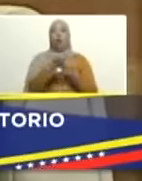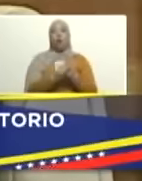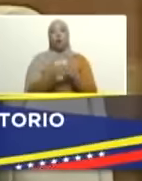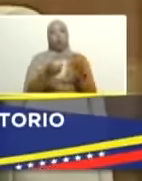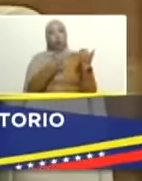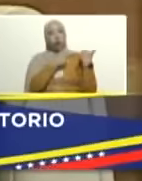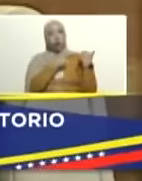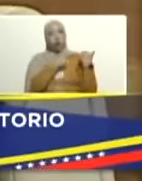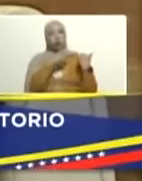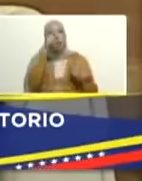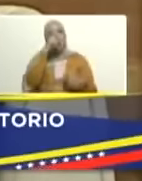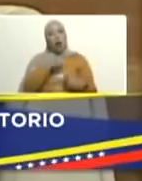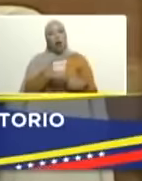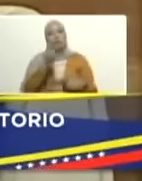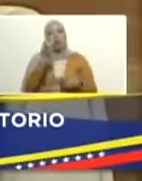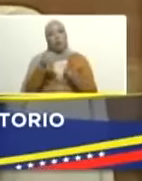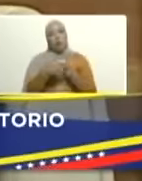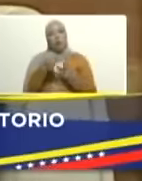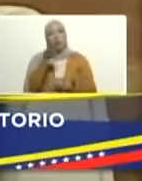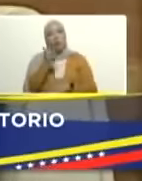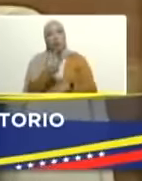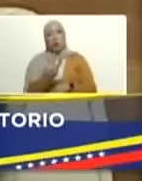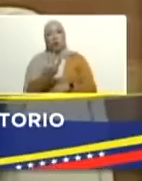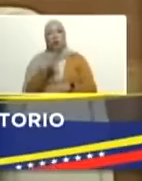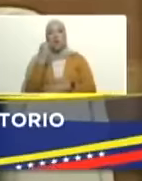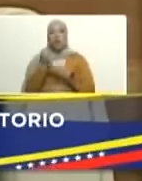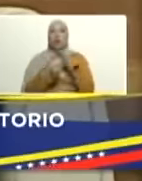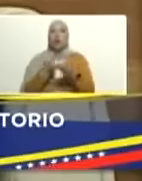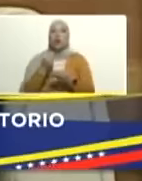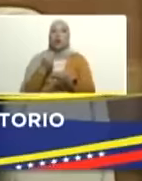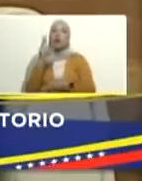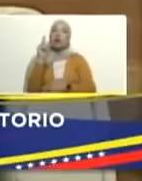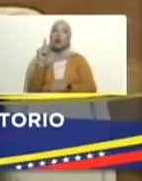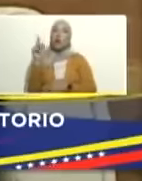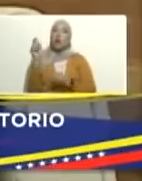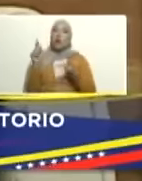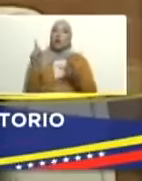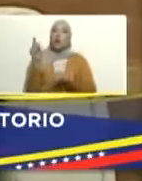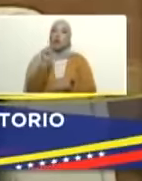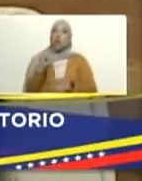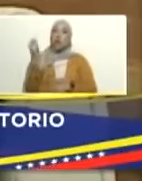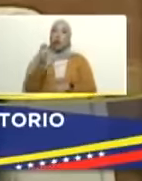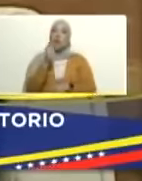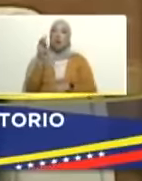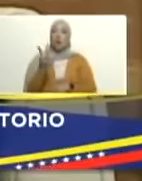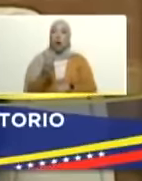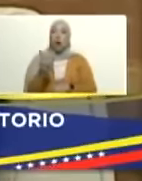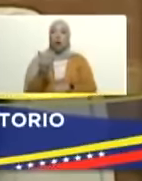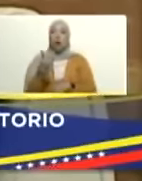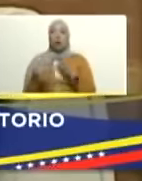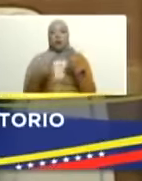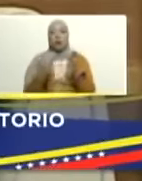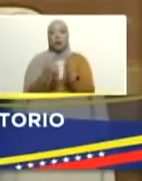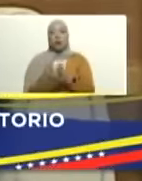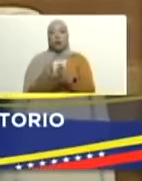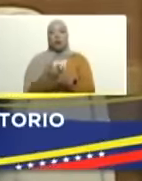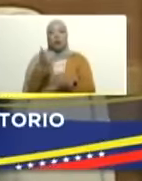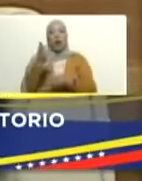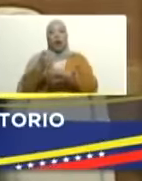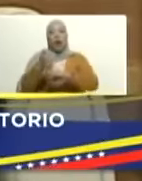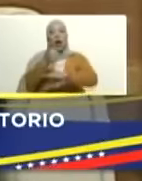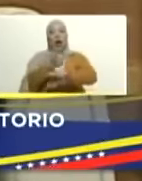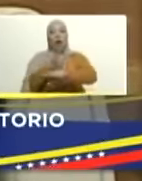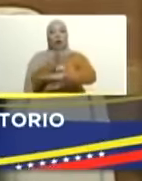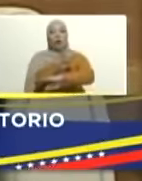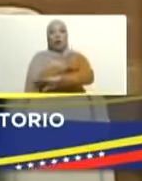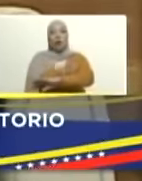corresponde al año 2024, sea realizada en el segundo semestre del año 2024, que las auditorías que de